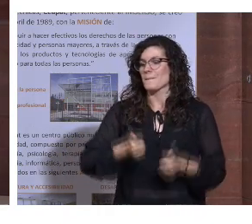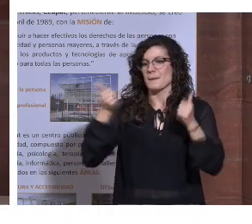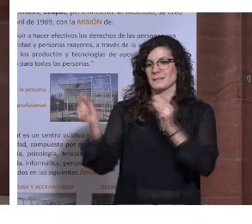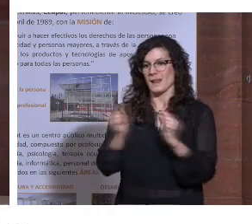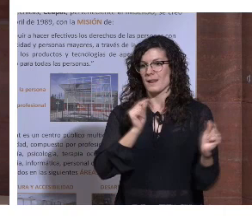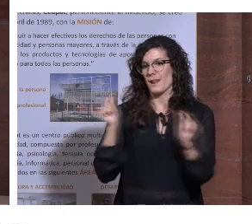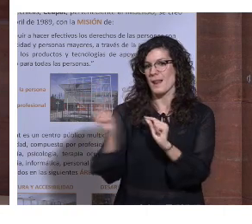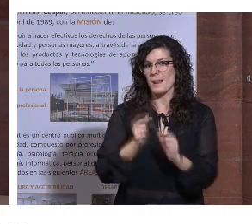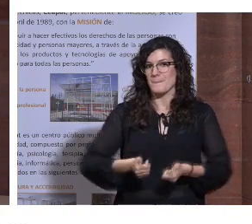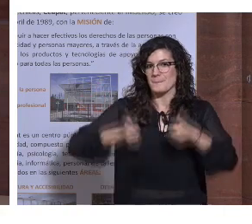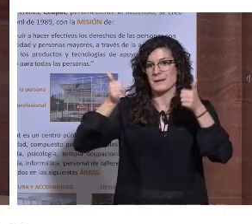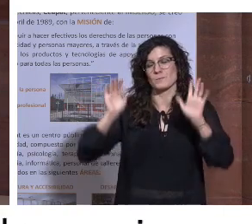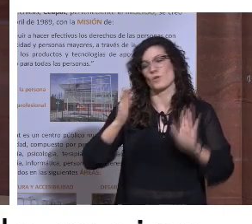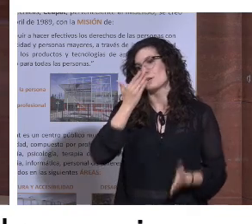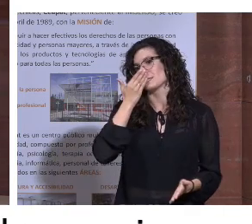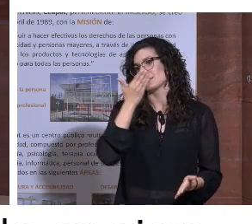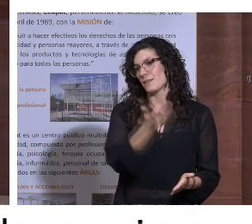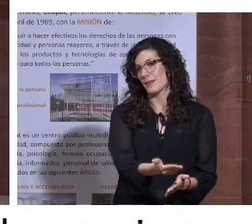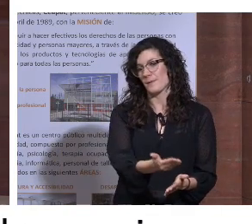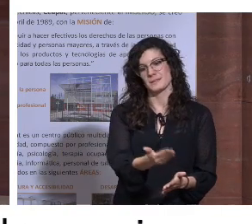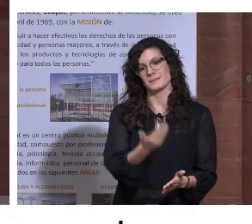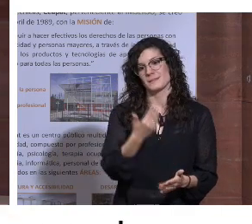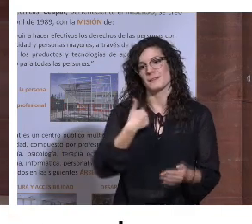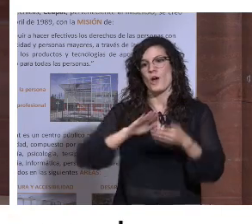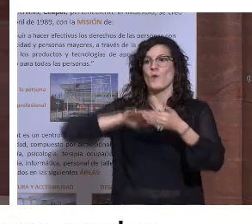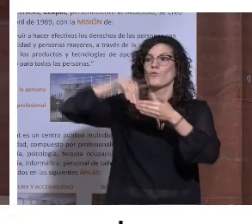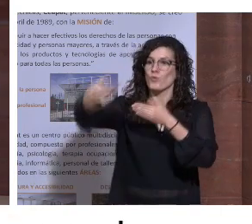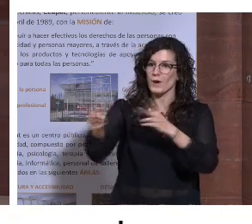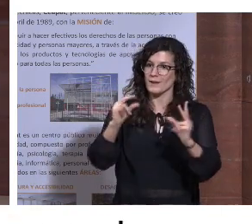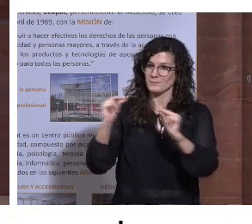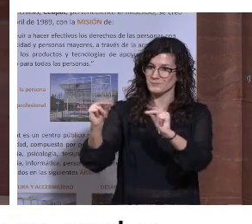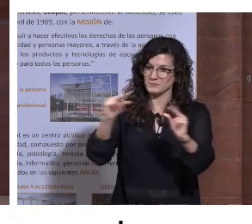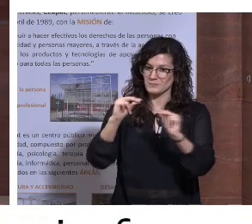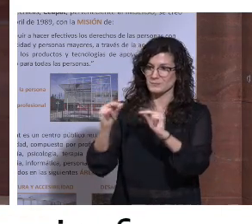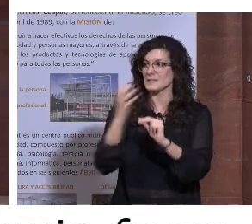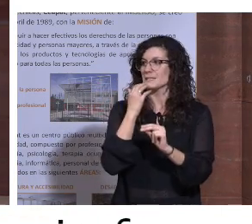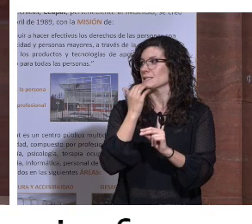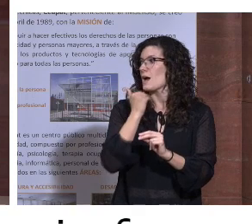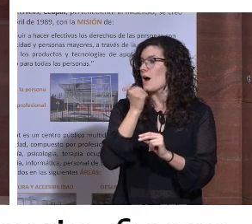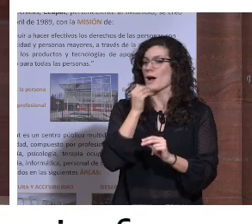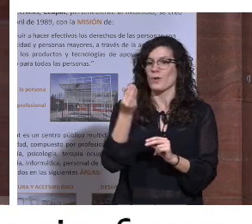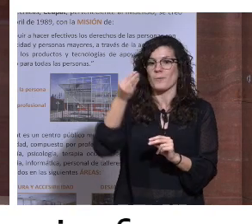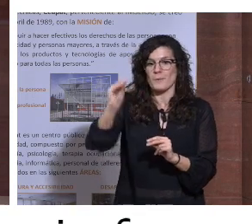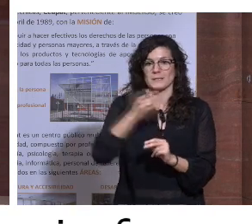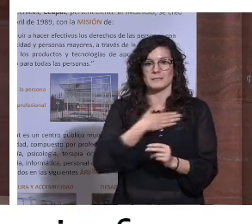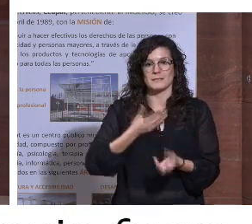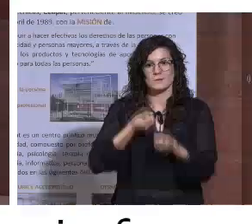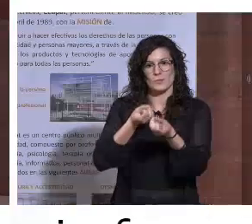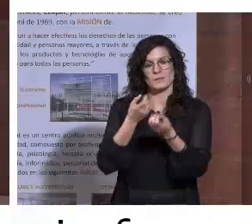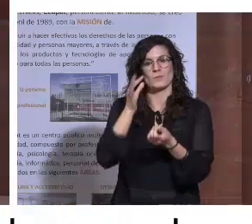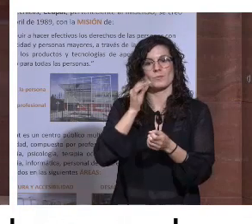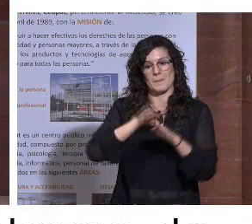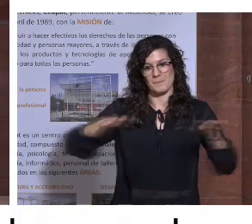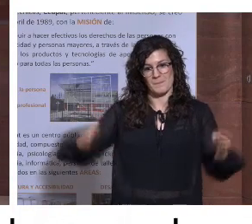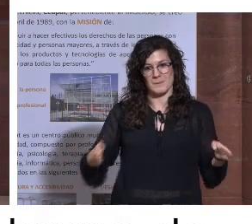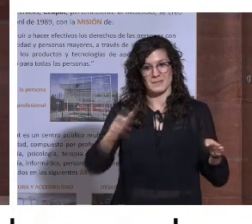pero sinceramente vamos a tener que hacer el coloquio fuera, y si algo queréis comentar con alguna de las ponentes, pues